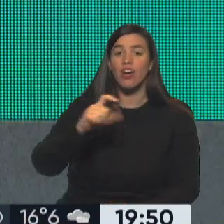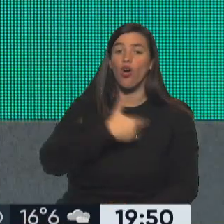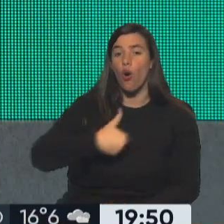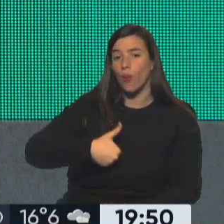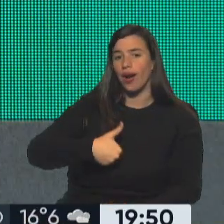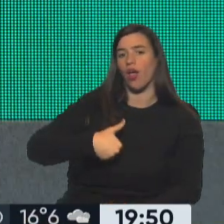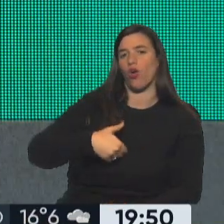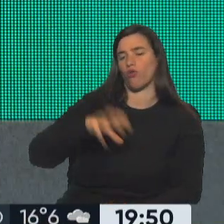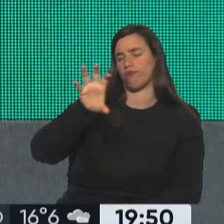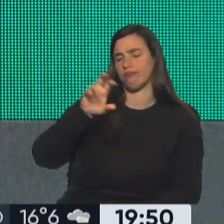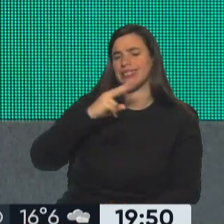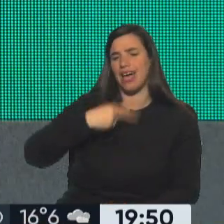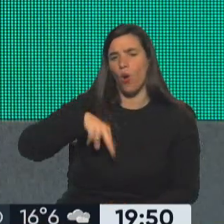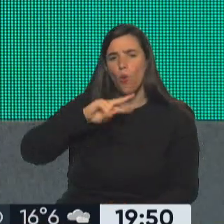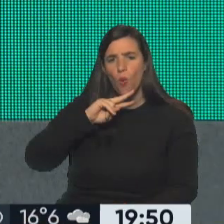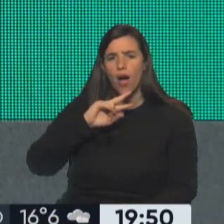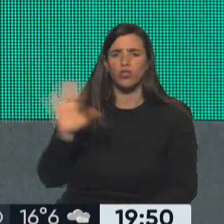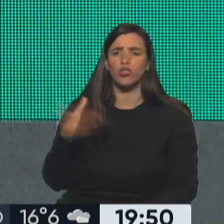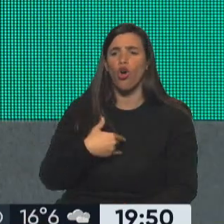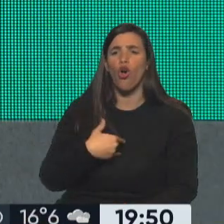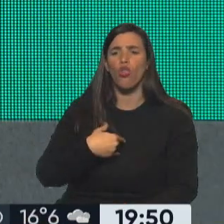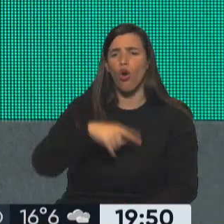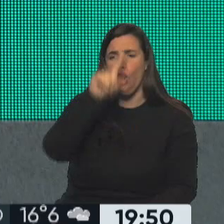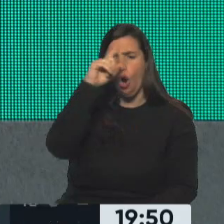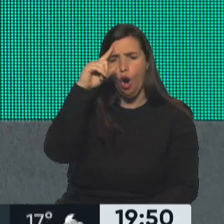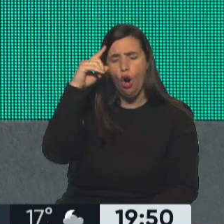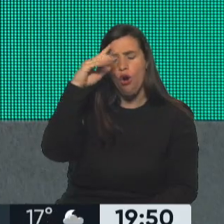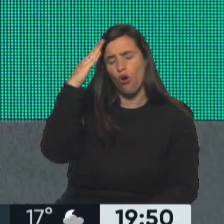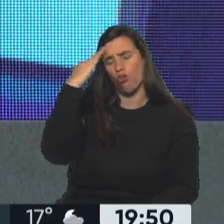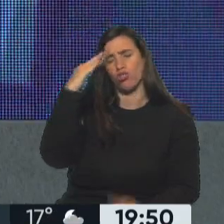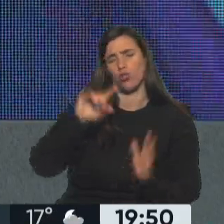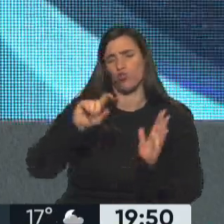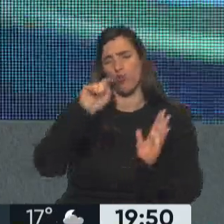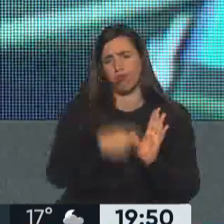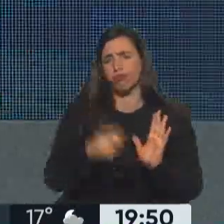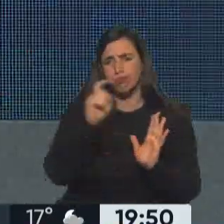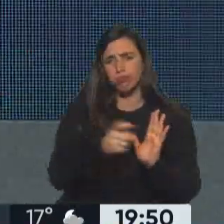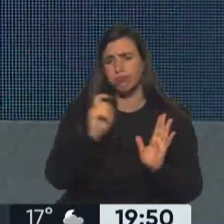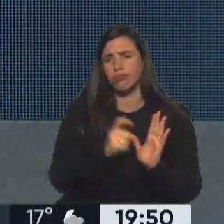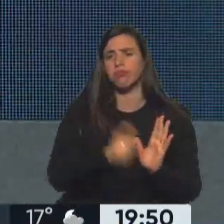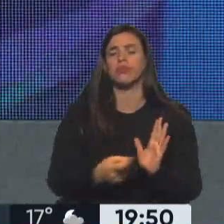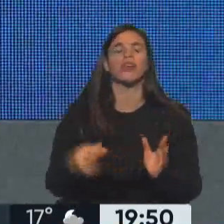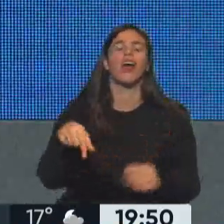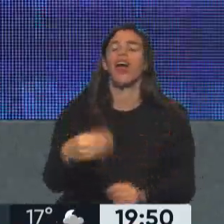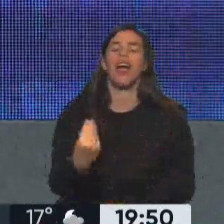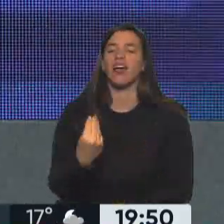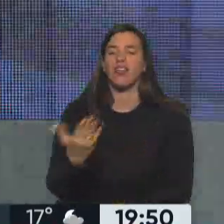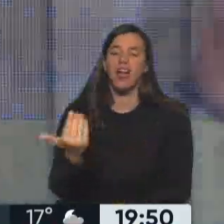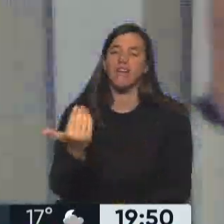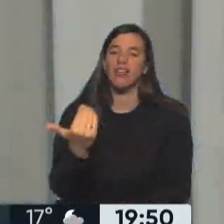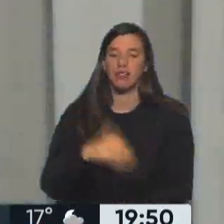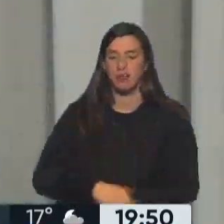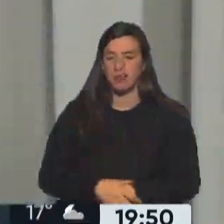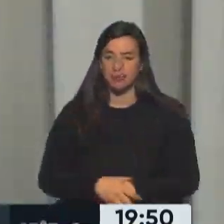instancia judicial, todo es inconstitucional. ¿Tenés algo? ¿Qué tenés? ¿Qué tenés? Un pañito, dame el pañito y con ese pañito